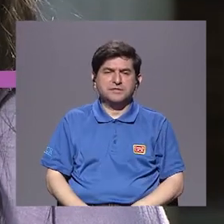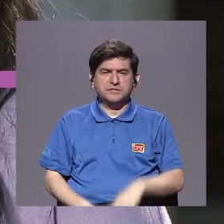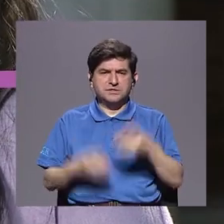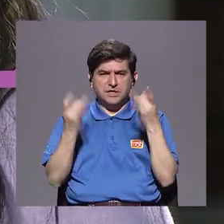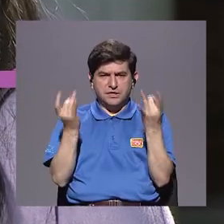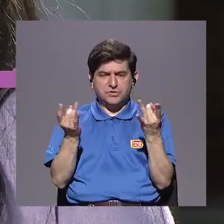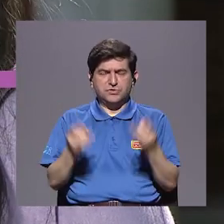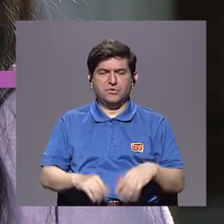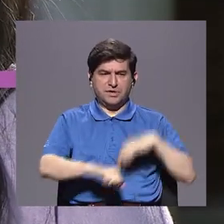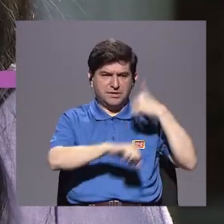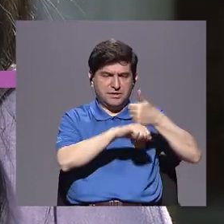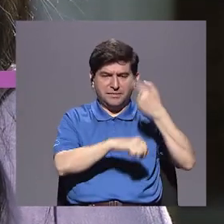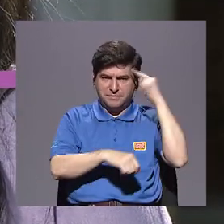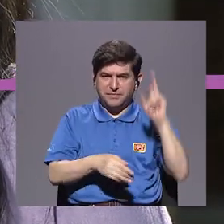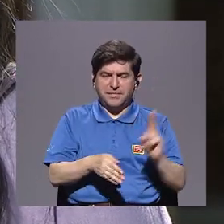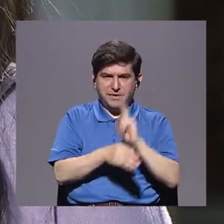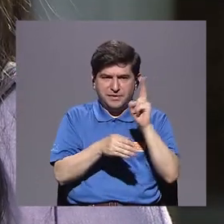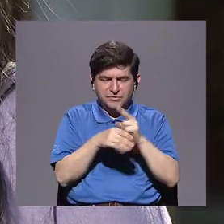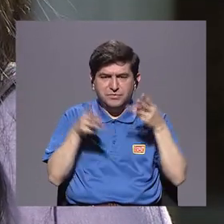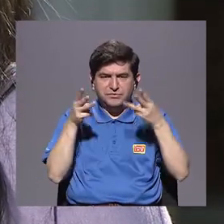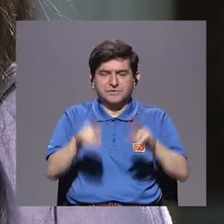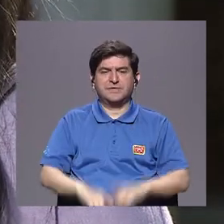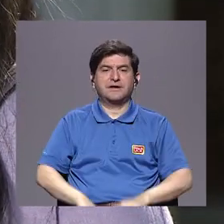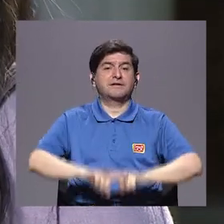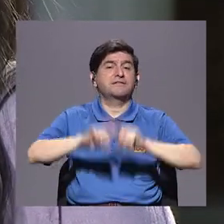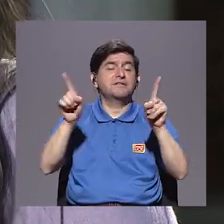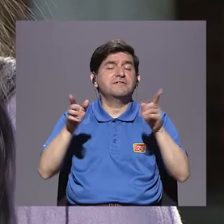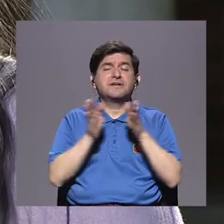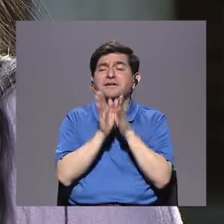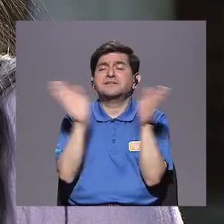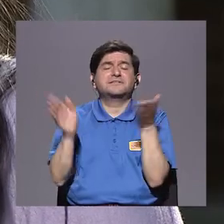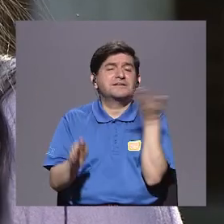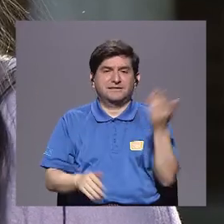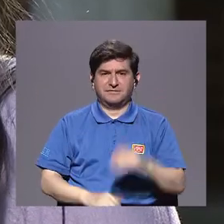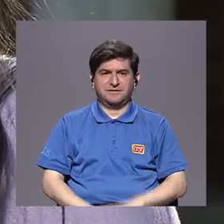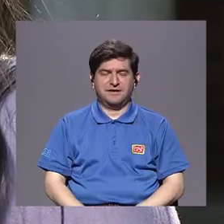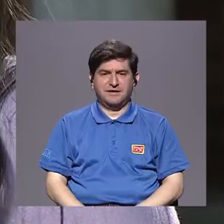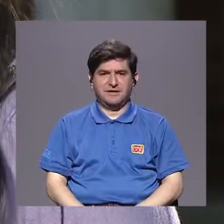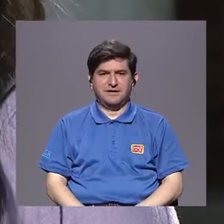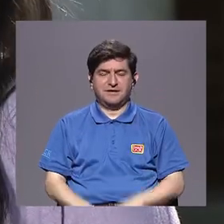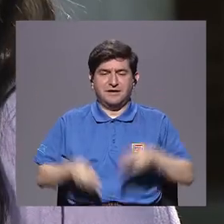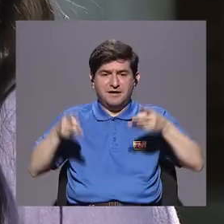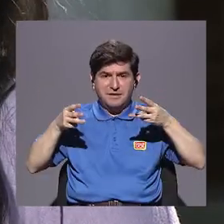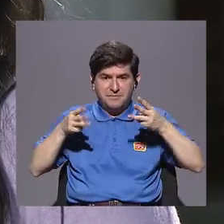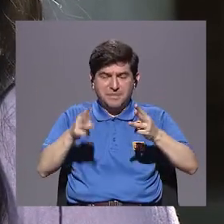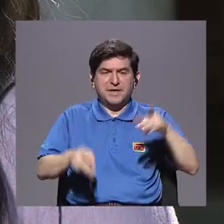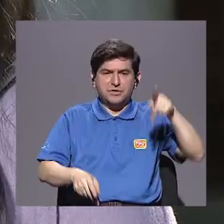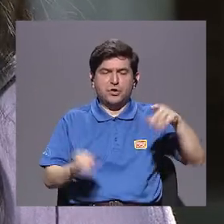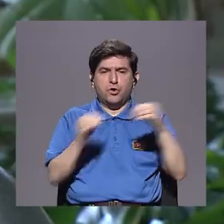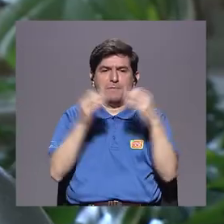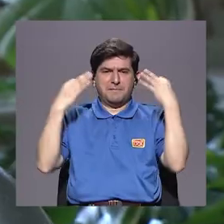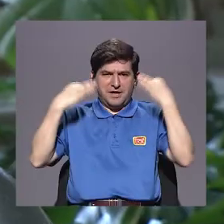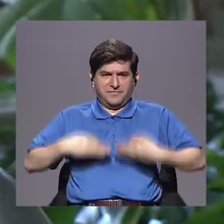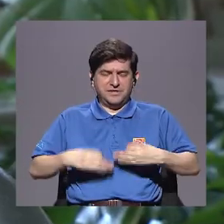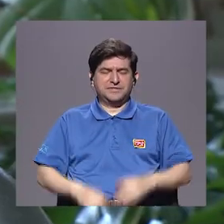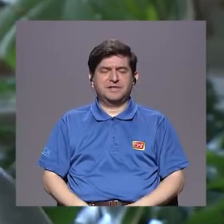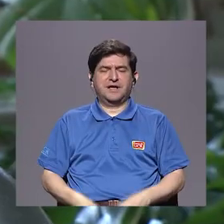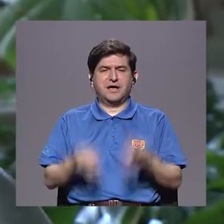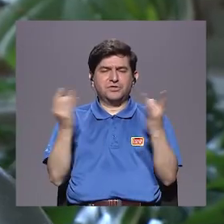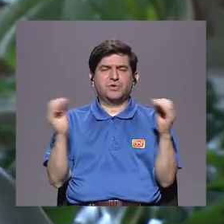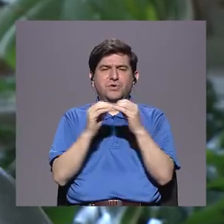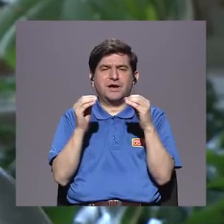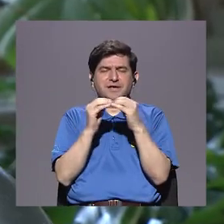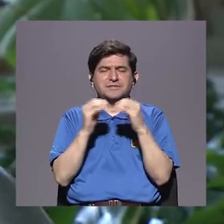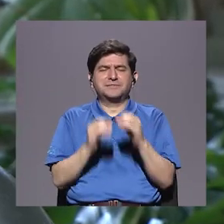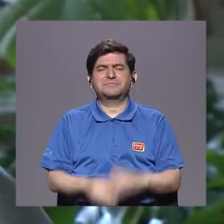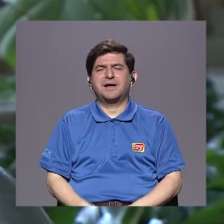método. A nivel general se diferencian en que Pilates es más físico, el yoga es